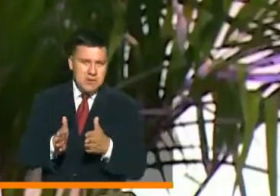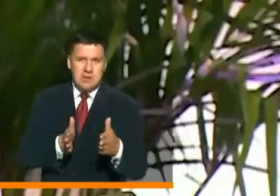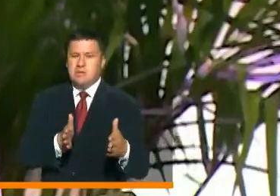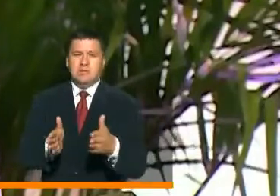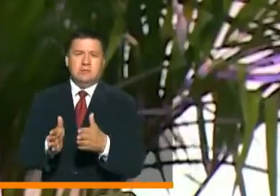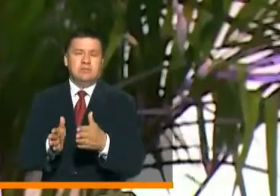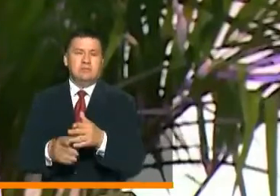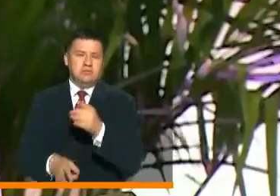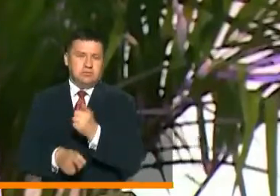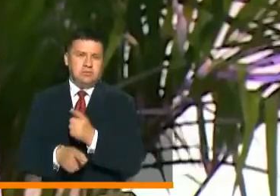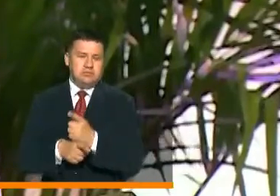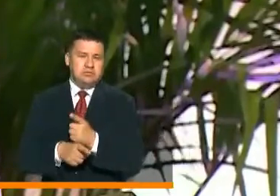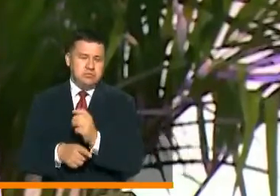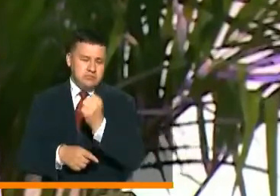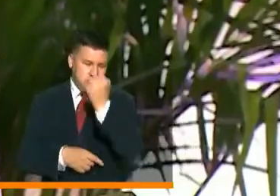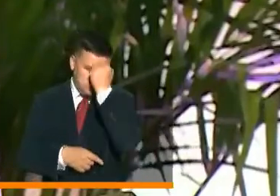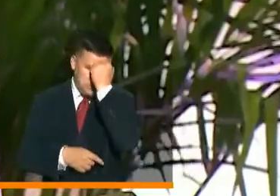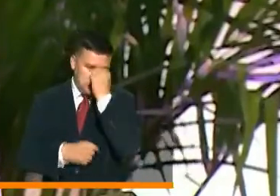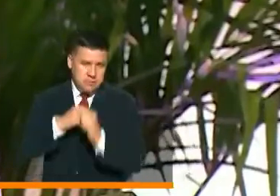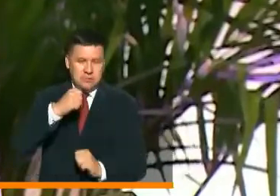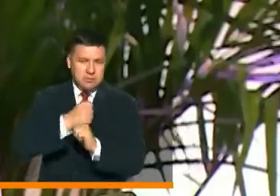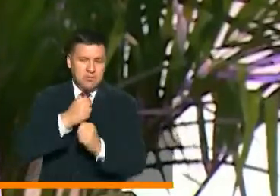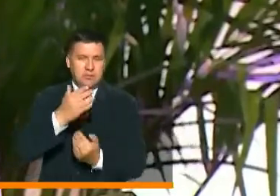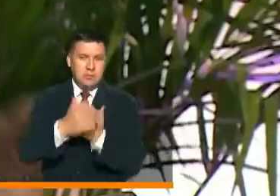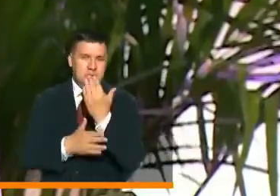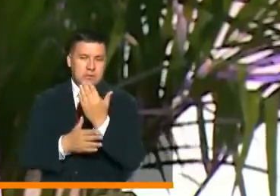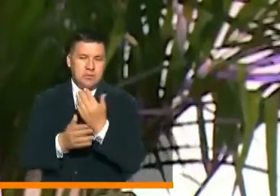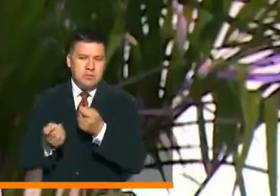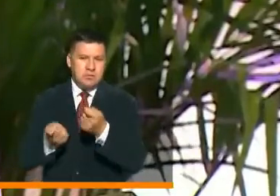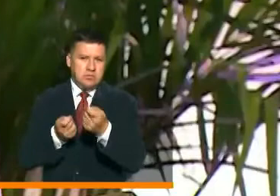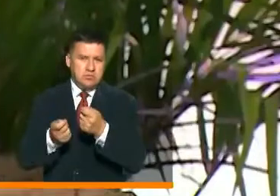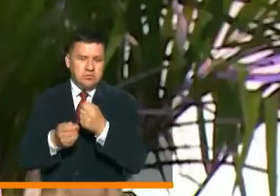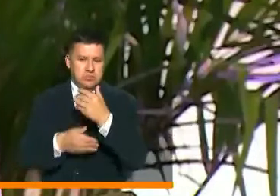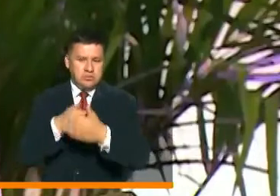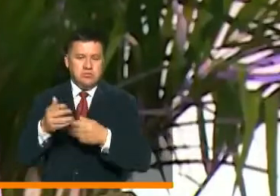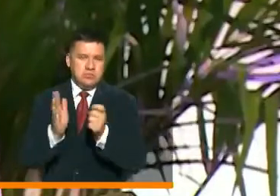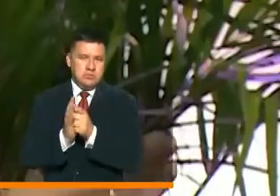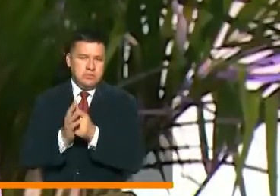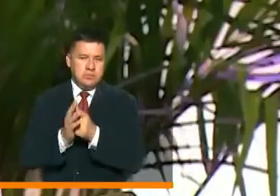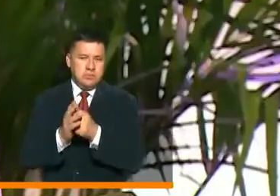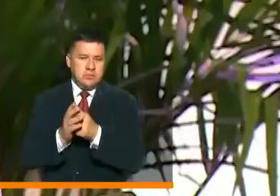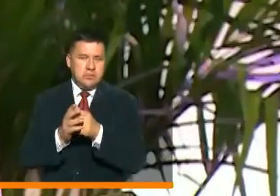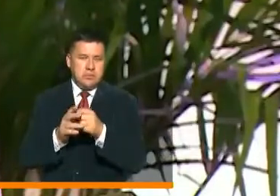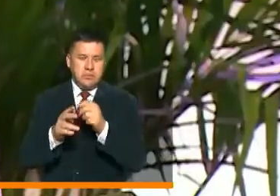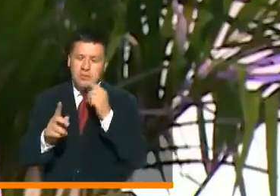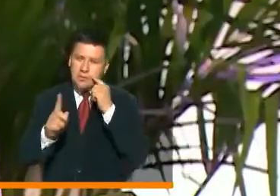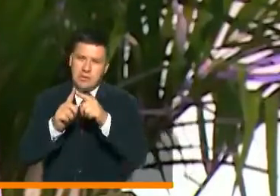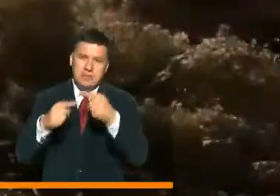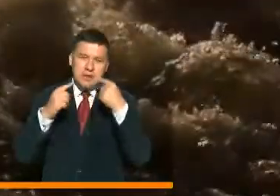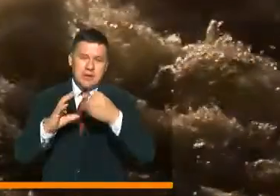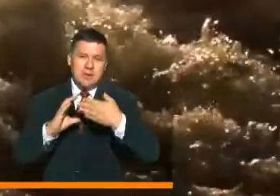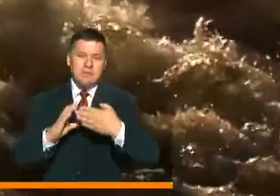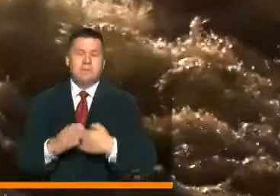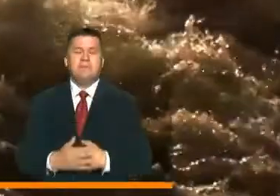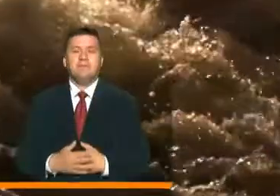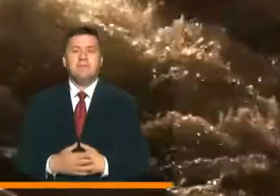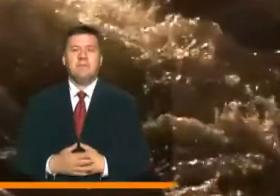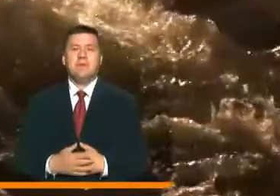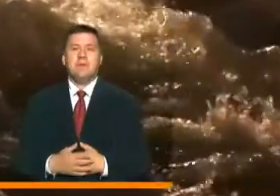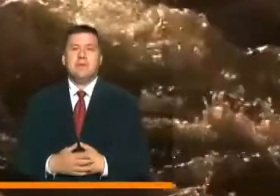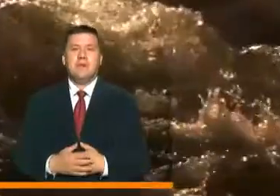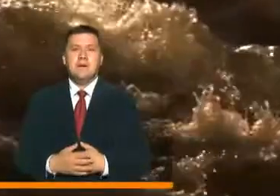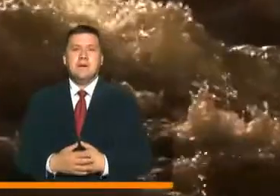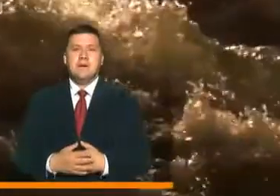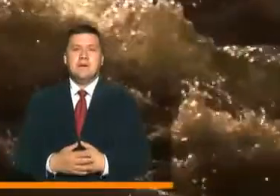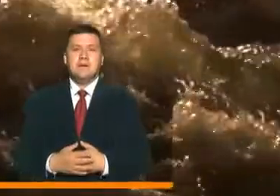para hacerlo un eje de multimodalismo estratégico que aporte además para la reducción de las metas de cambio climático.